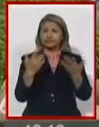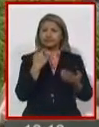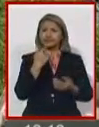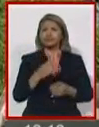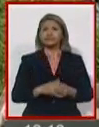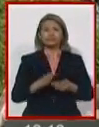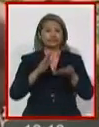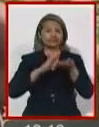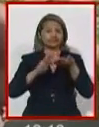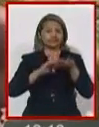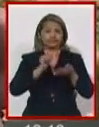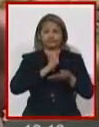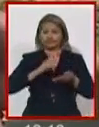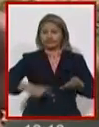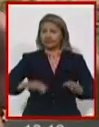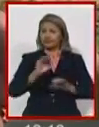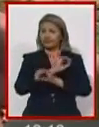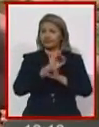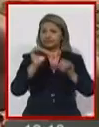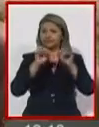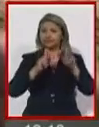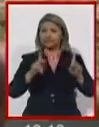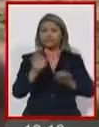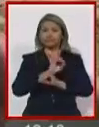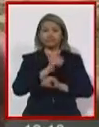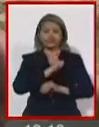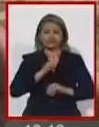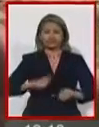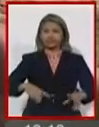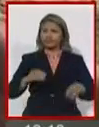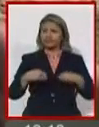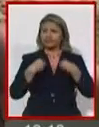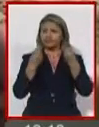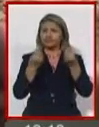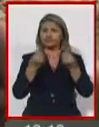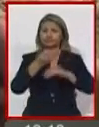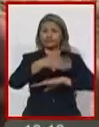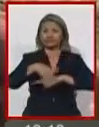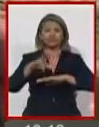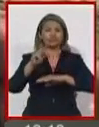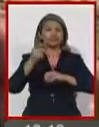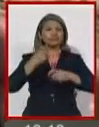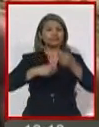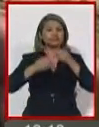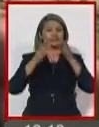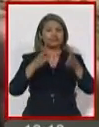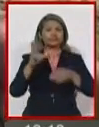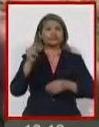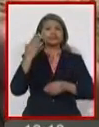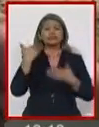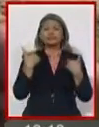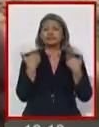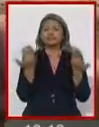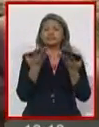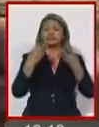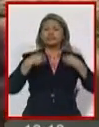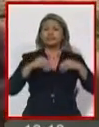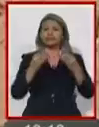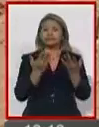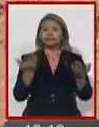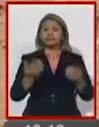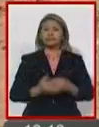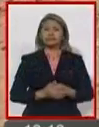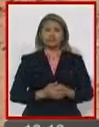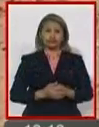Supuestamente ellos dicen, sacan permiso de la alcaldía, pero aquí no hay ningún permiso. La alcaldía no puede dar estos espacios públicos a comerciantes porque ellos tienen donde vender sus